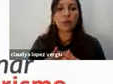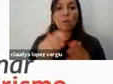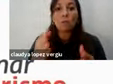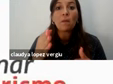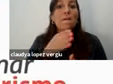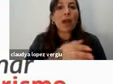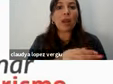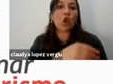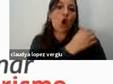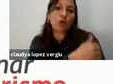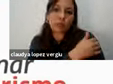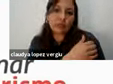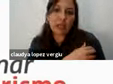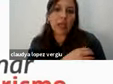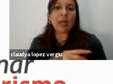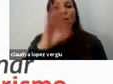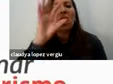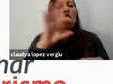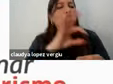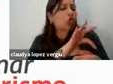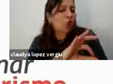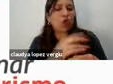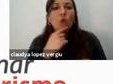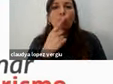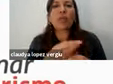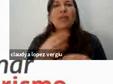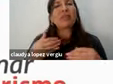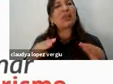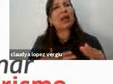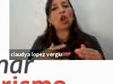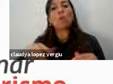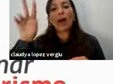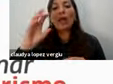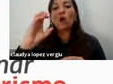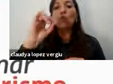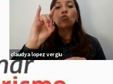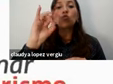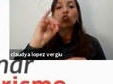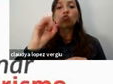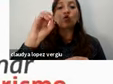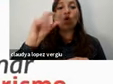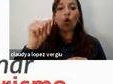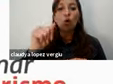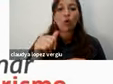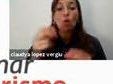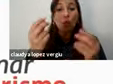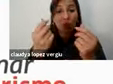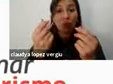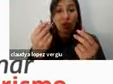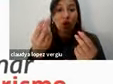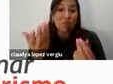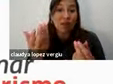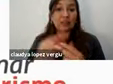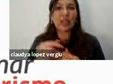posta, pueden ir al doctor, pueden atenderse en el Cusco, ¿no? Entonces, de igual manera se